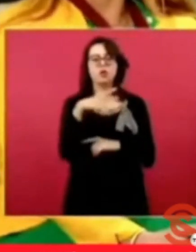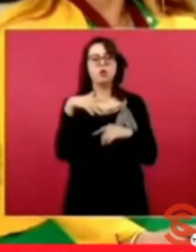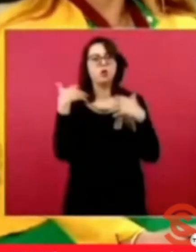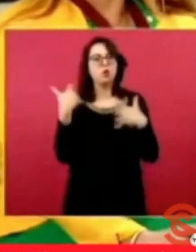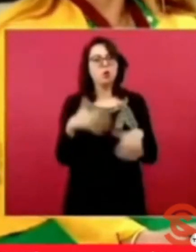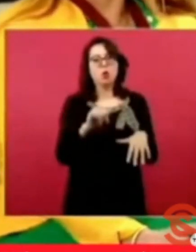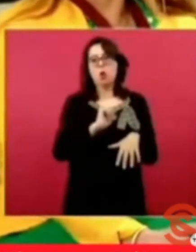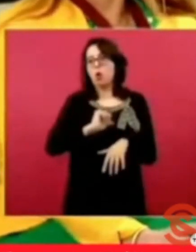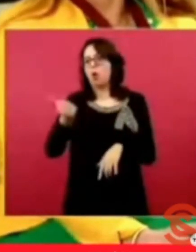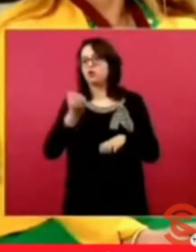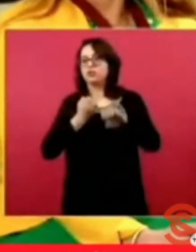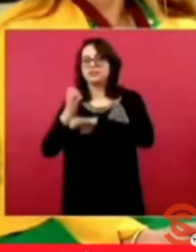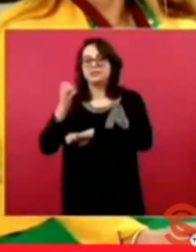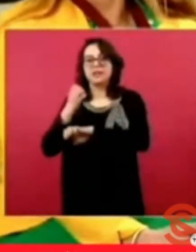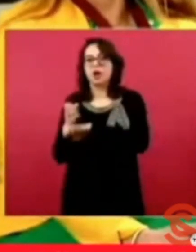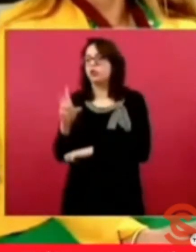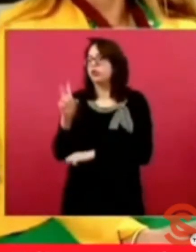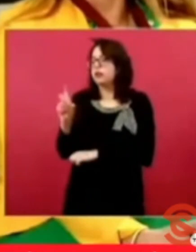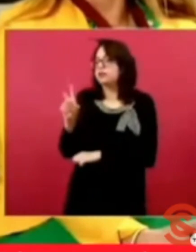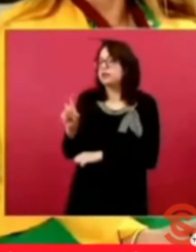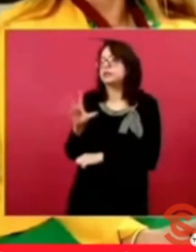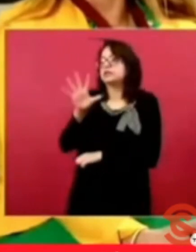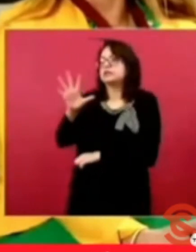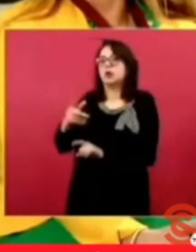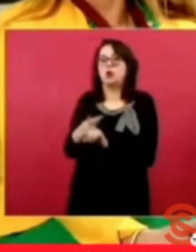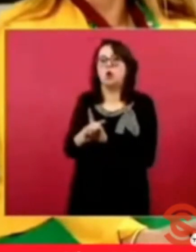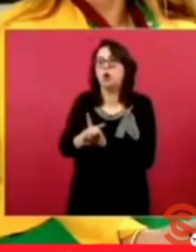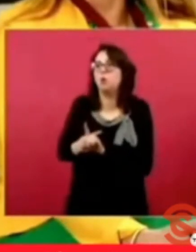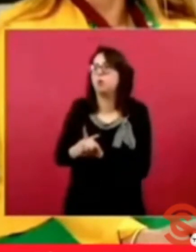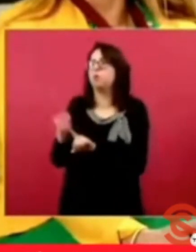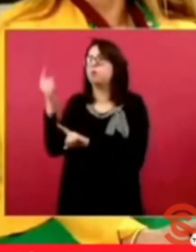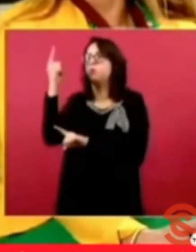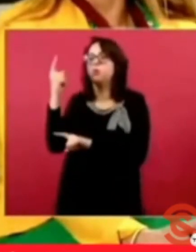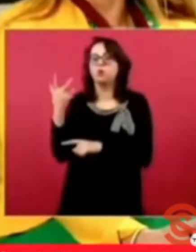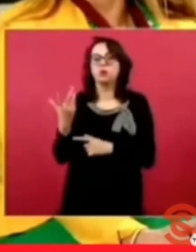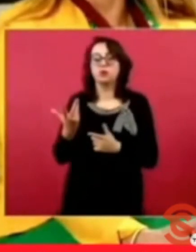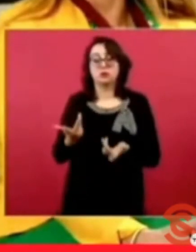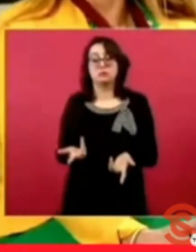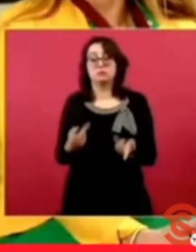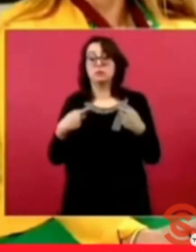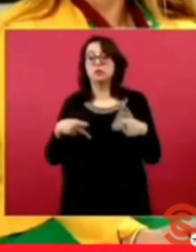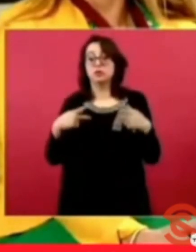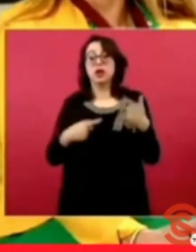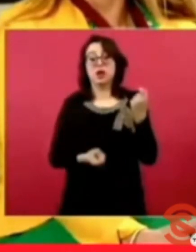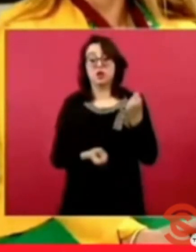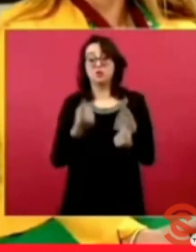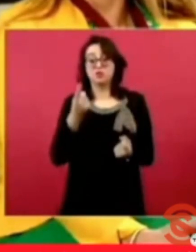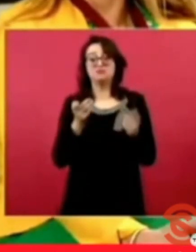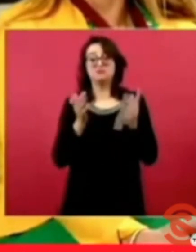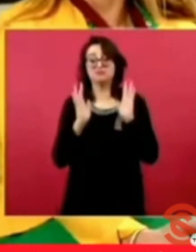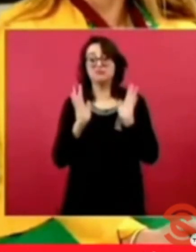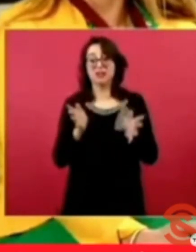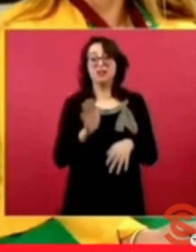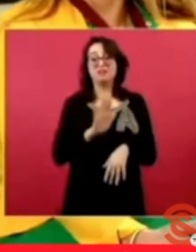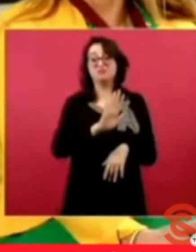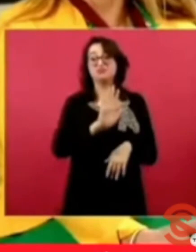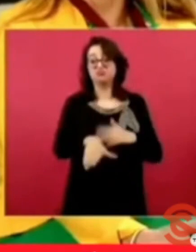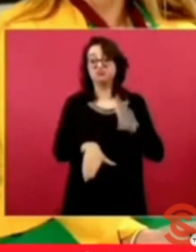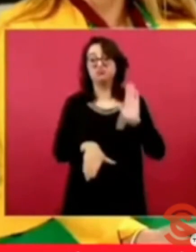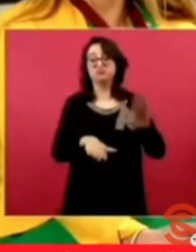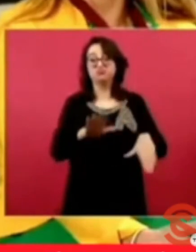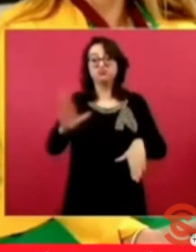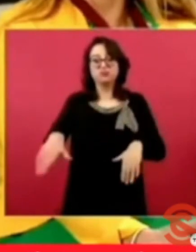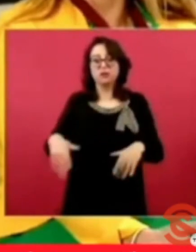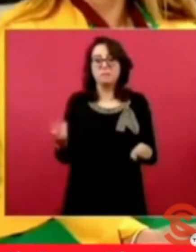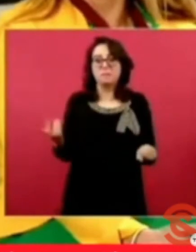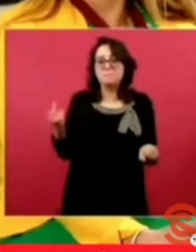grados, lo cual les han provocado varias muertes. Y en mi primera pregunta, ¿el gobierno federal ha considerado declarar